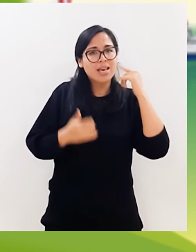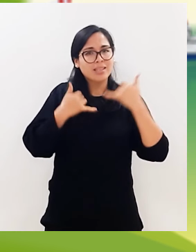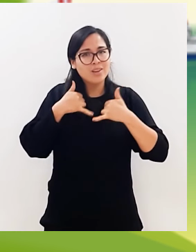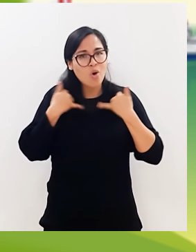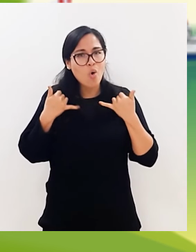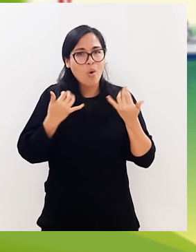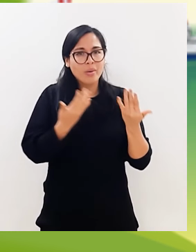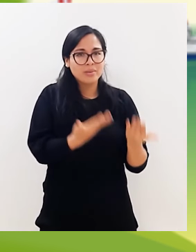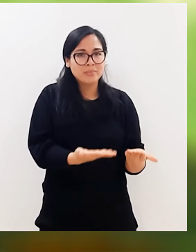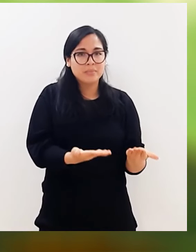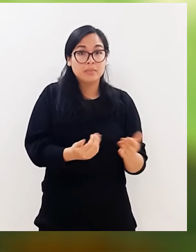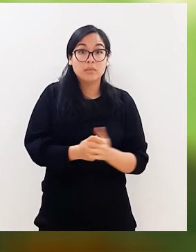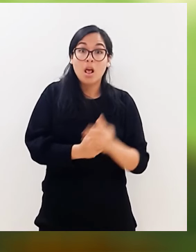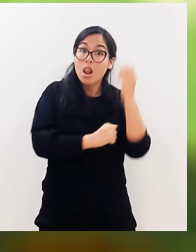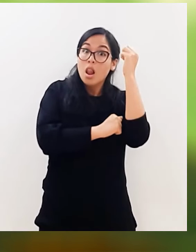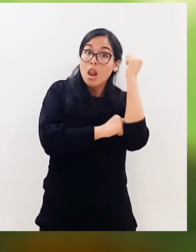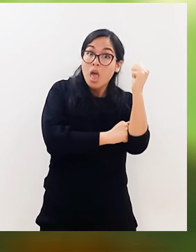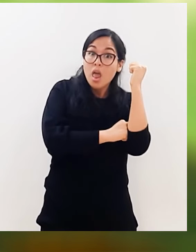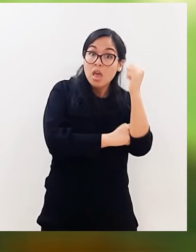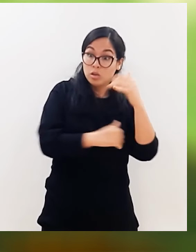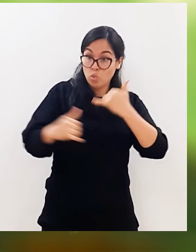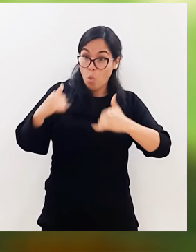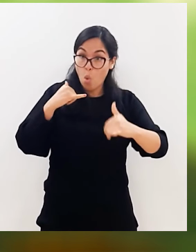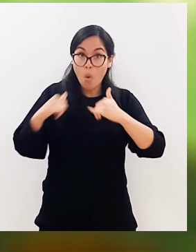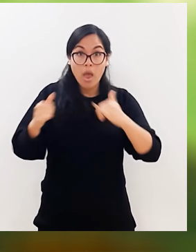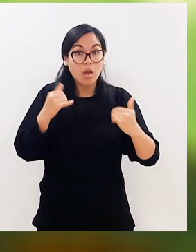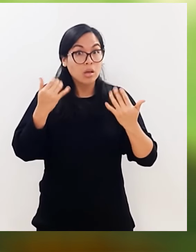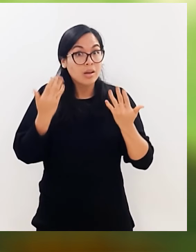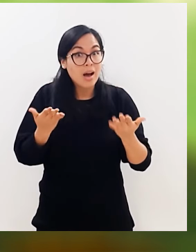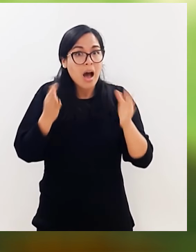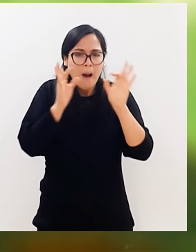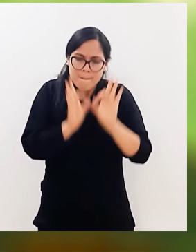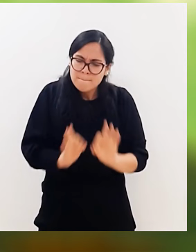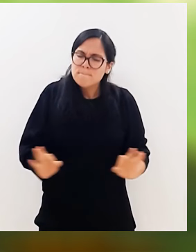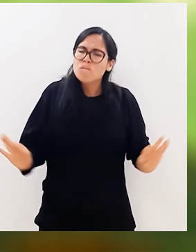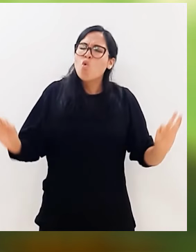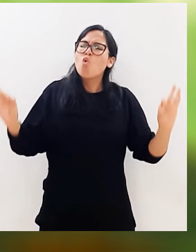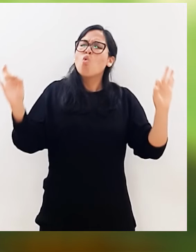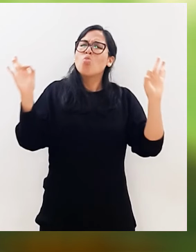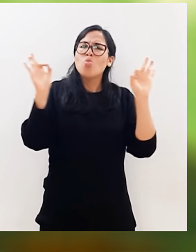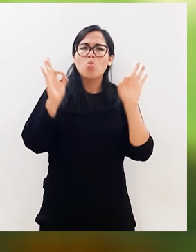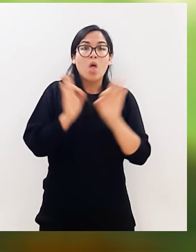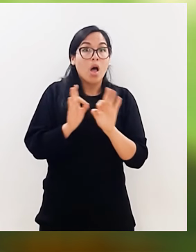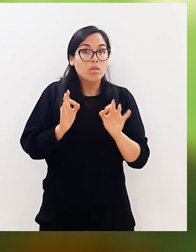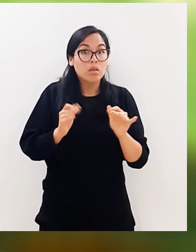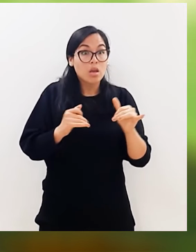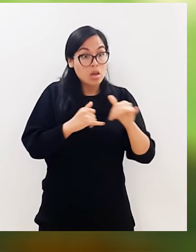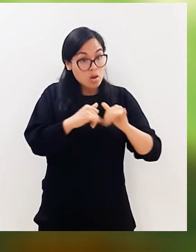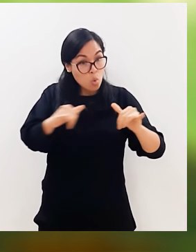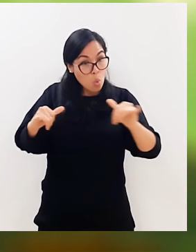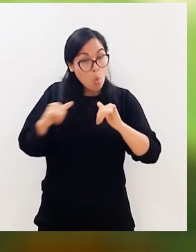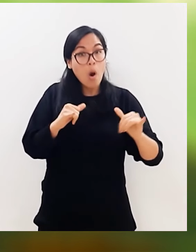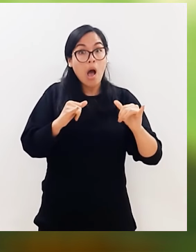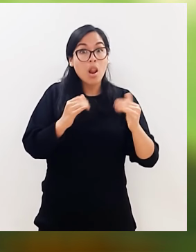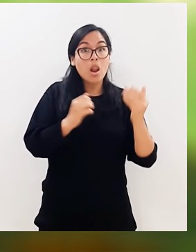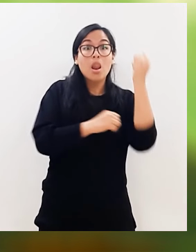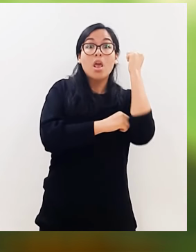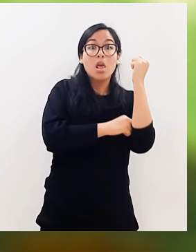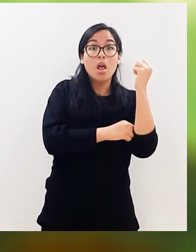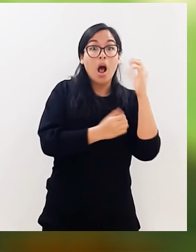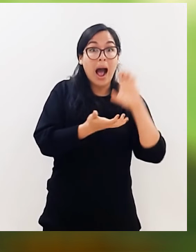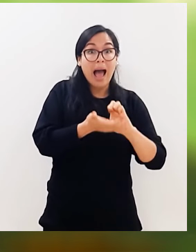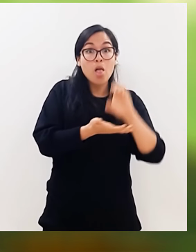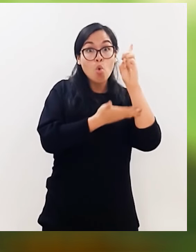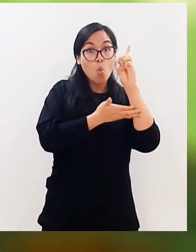niños y adolescentes El derecho al juego es tan importante como el derecho a la